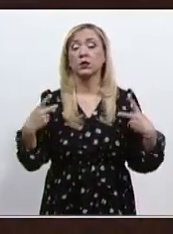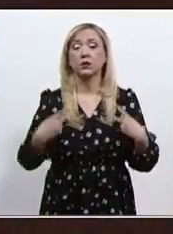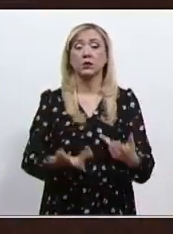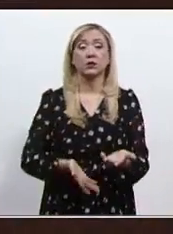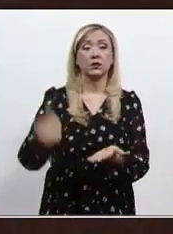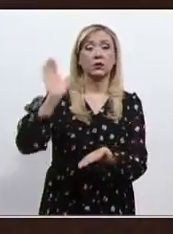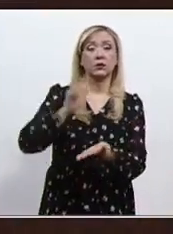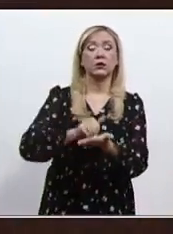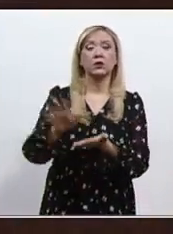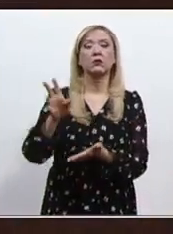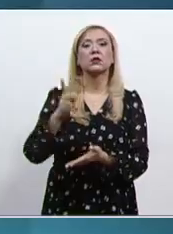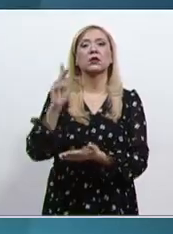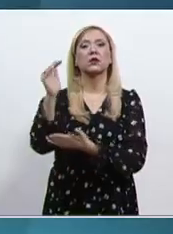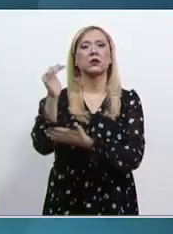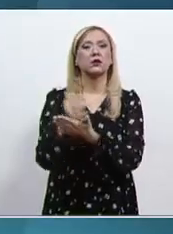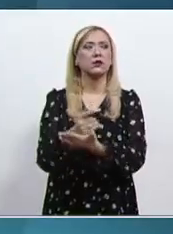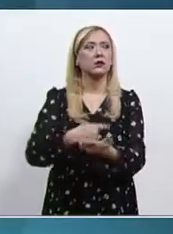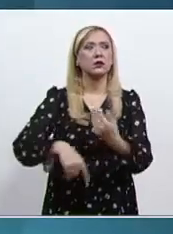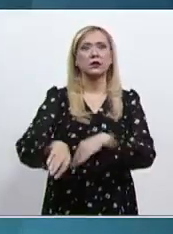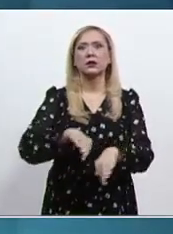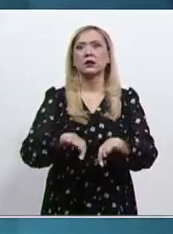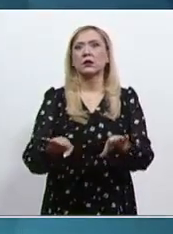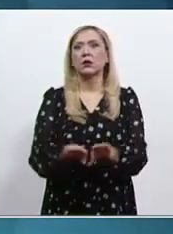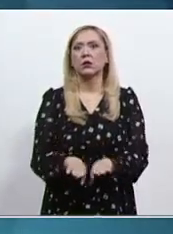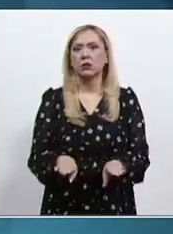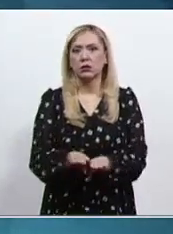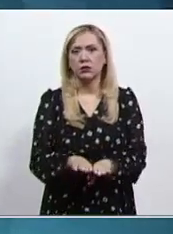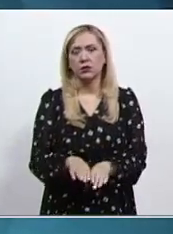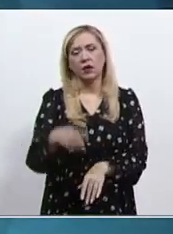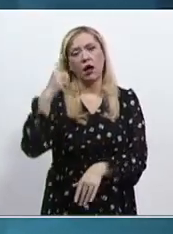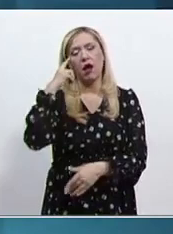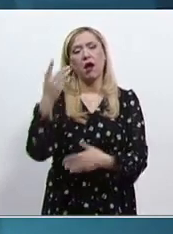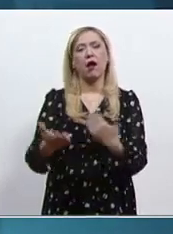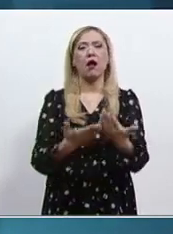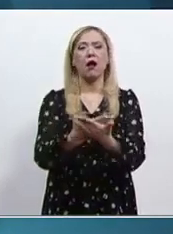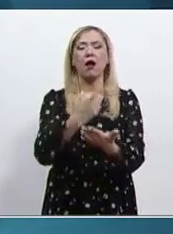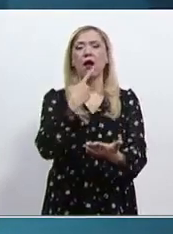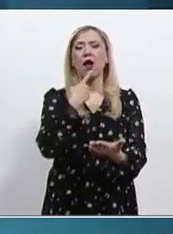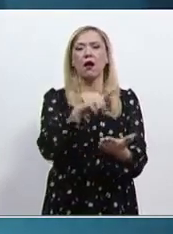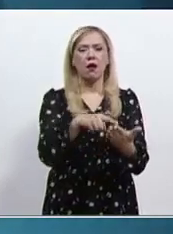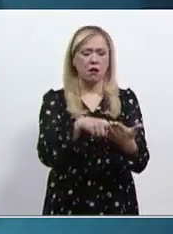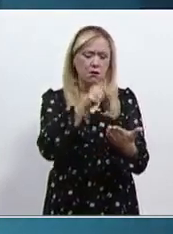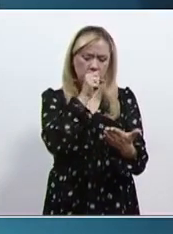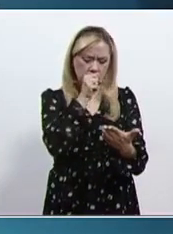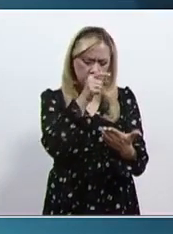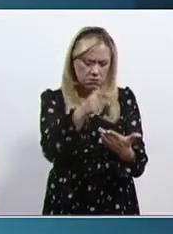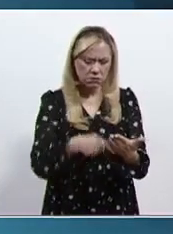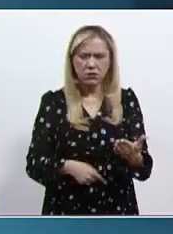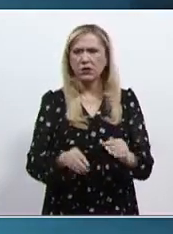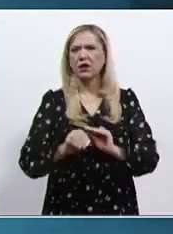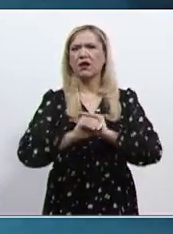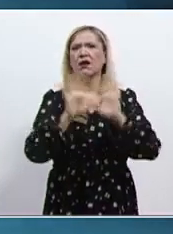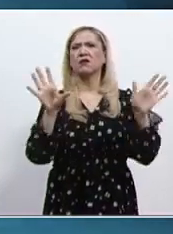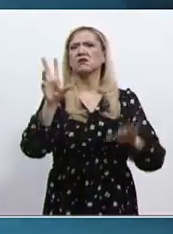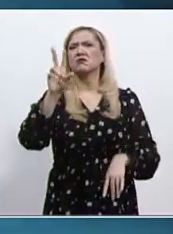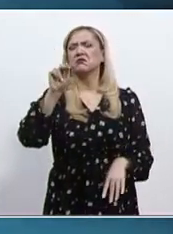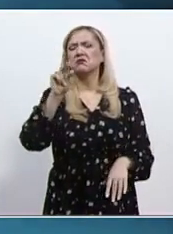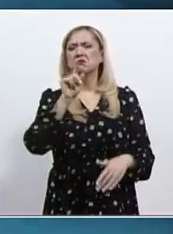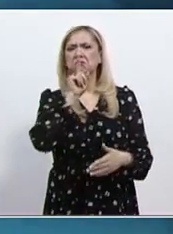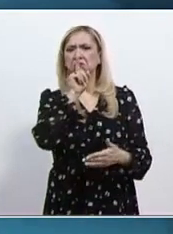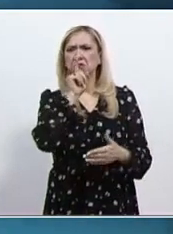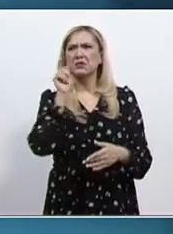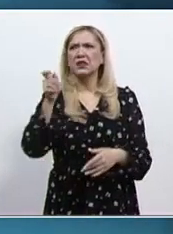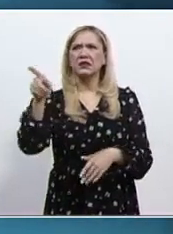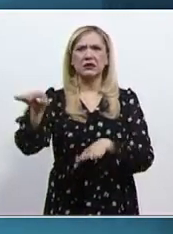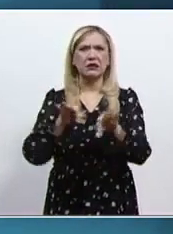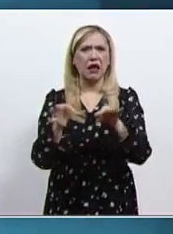en riesgo su buen funcionamiento la propuesta precisa que la denuncia no se advierten los hechos claros relacionados con la función electoral